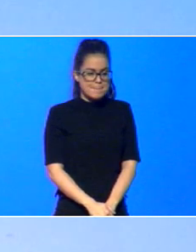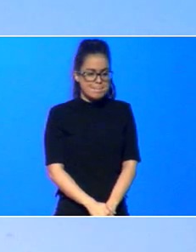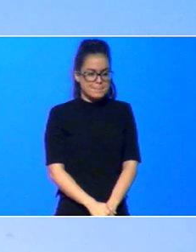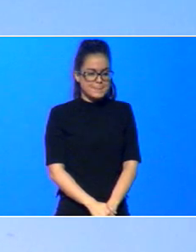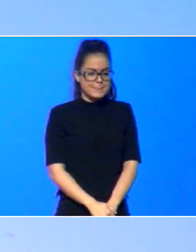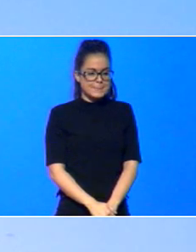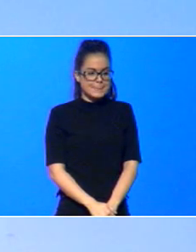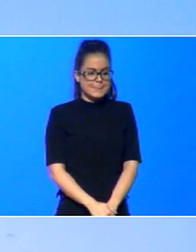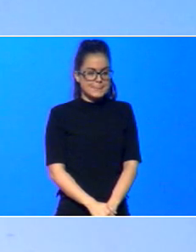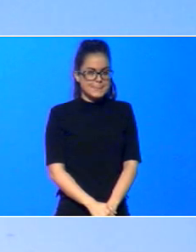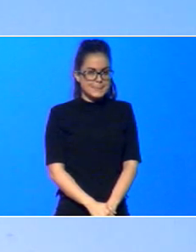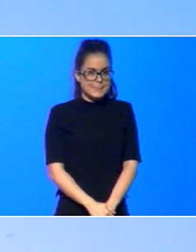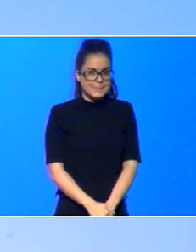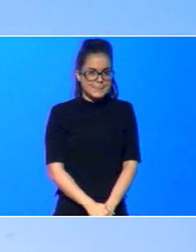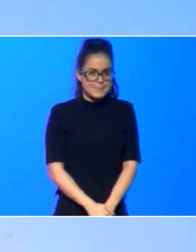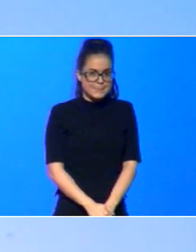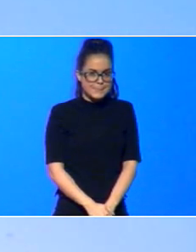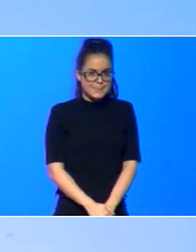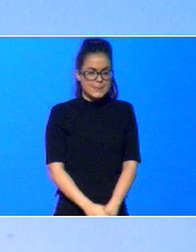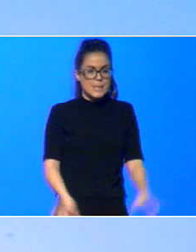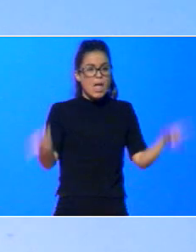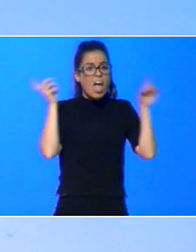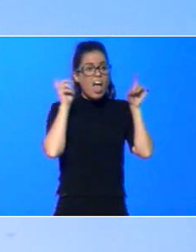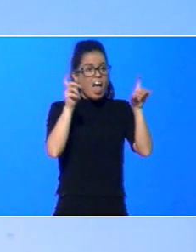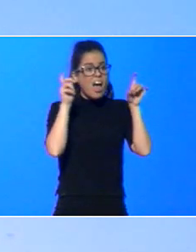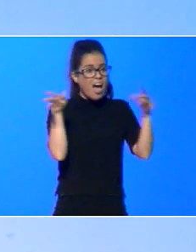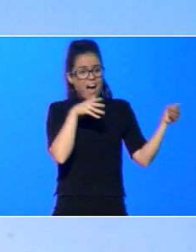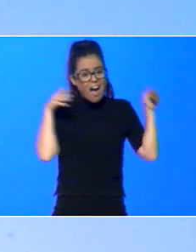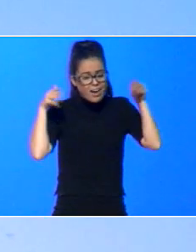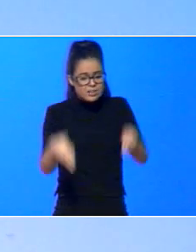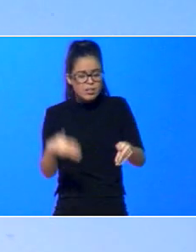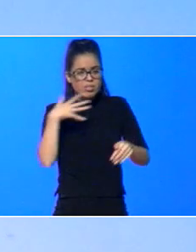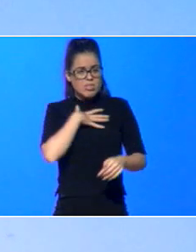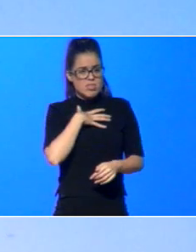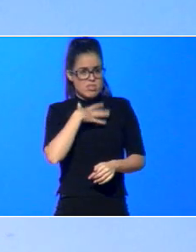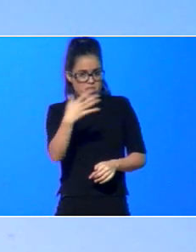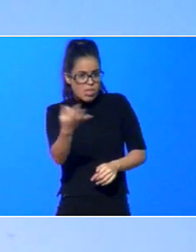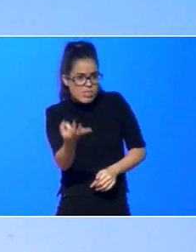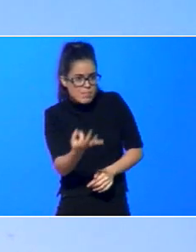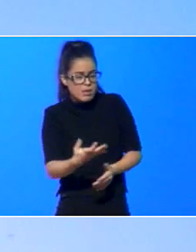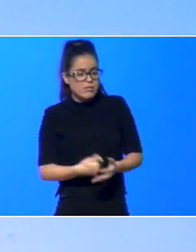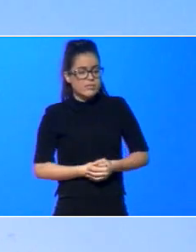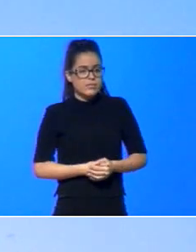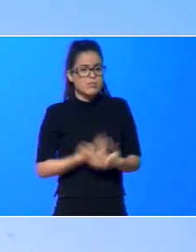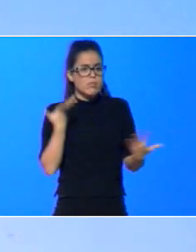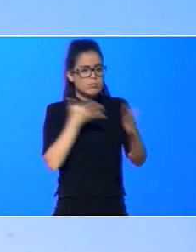educación debe estar debe orientarse a esto y por lo tanto debe de alguna manera explicar